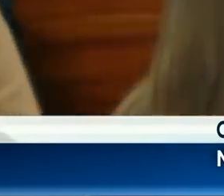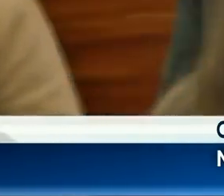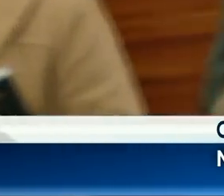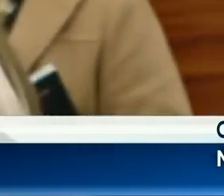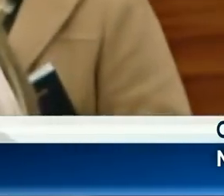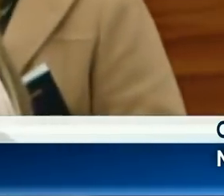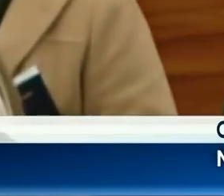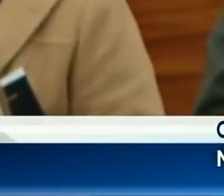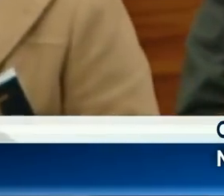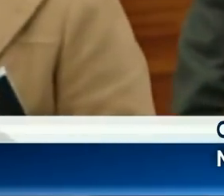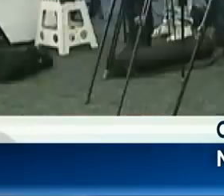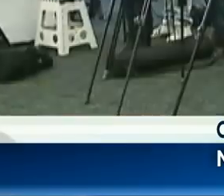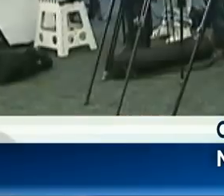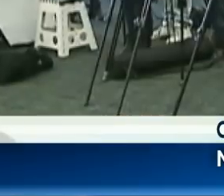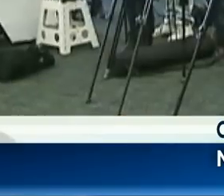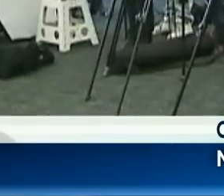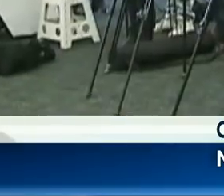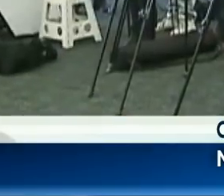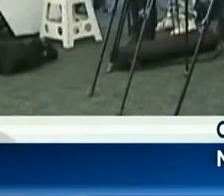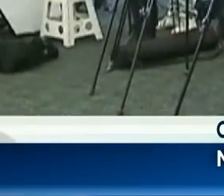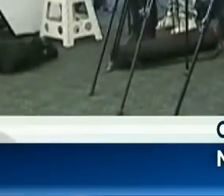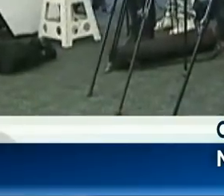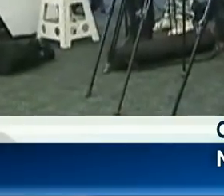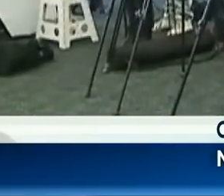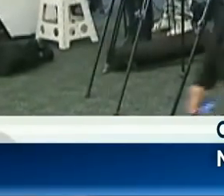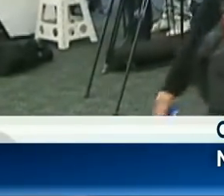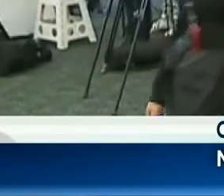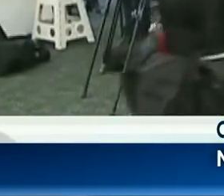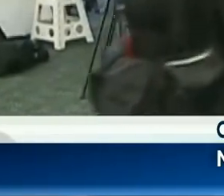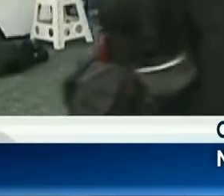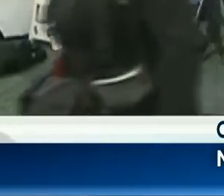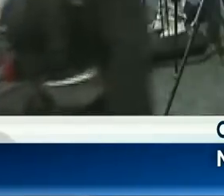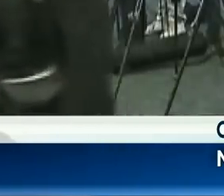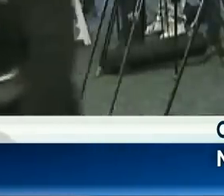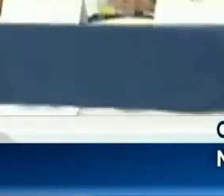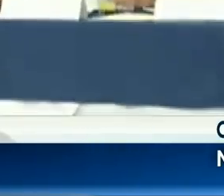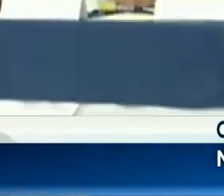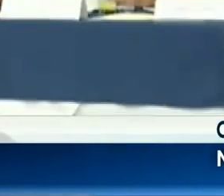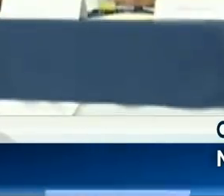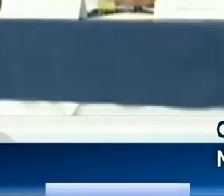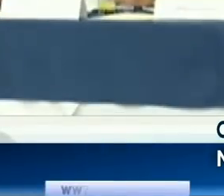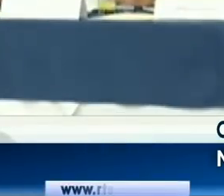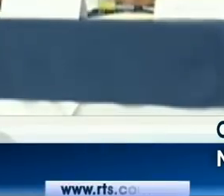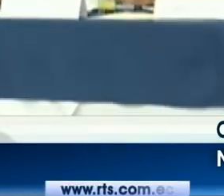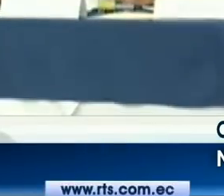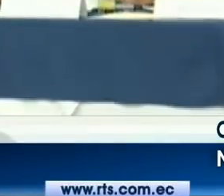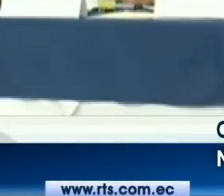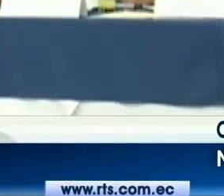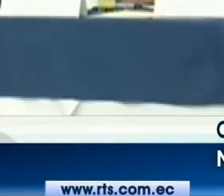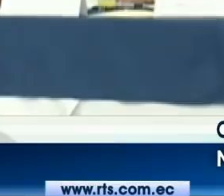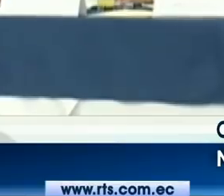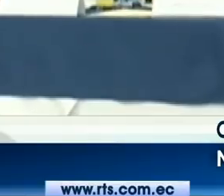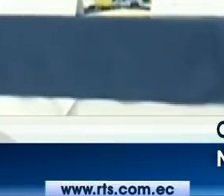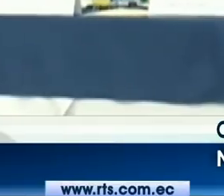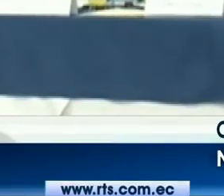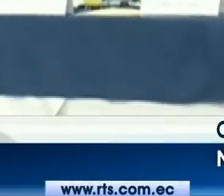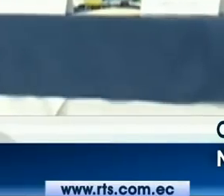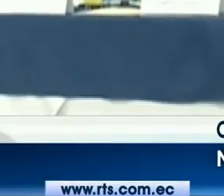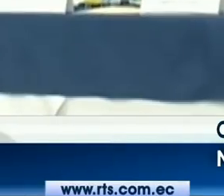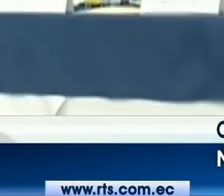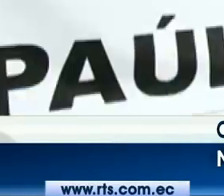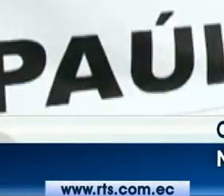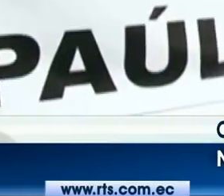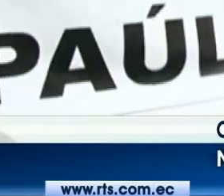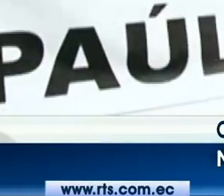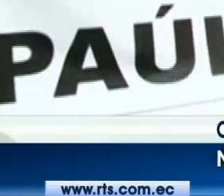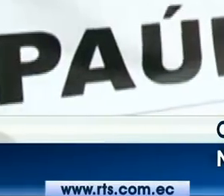a la intervención de organizaciones en el proceso de liberación de Javier, Efraín y Paul, que es uno de los pedidos que han señalado organizaciones